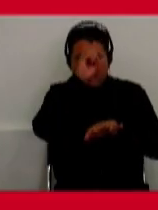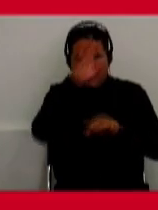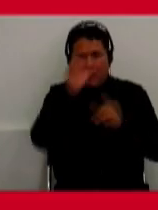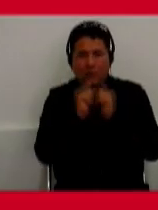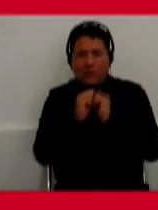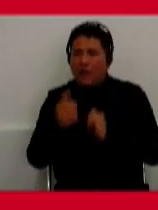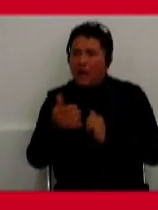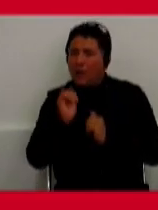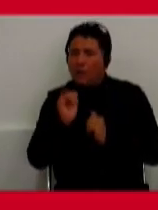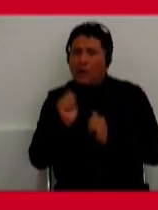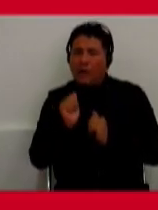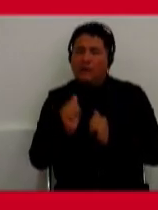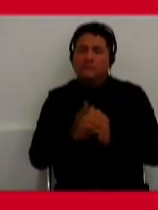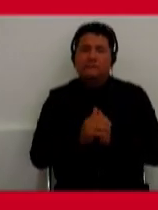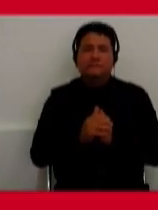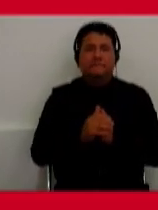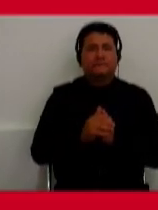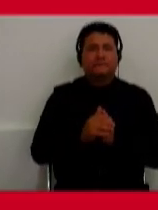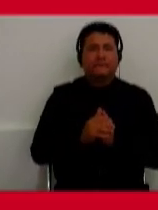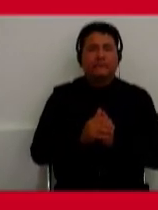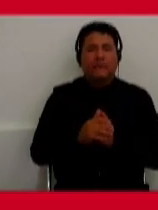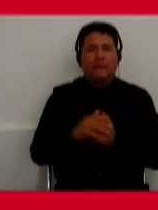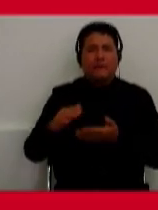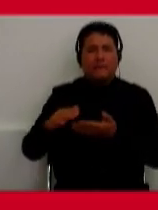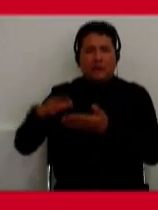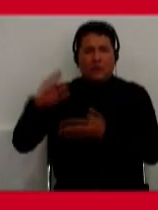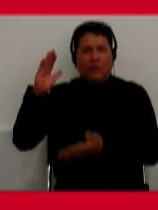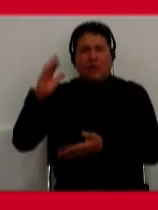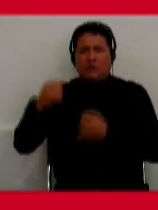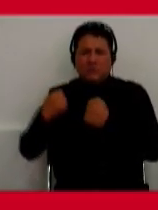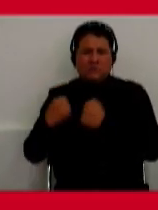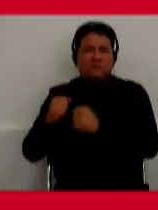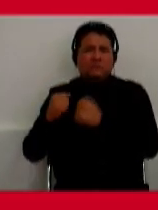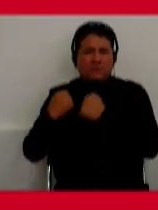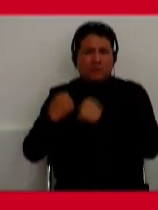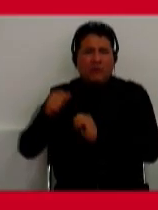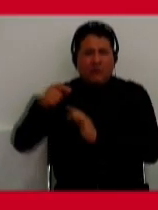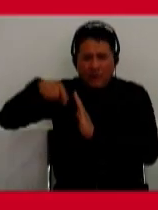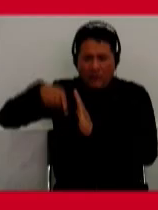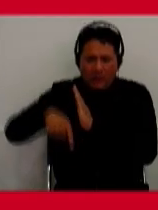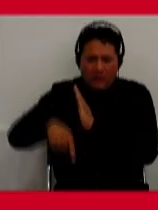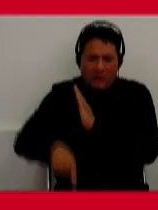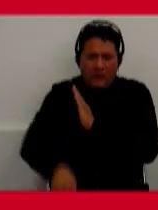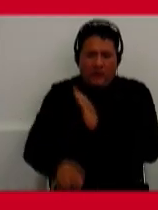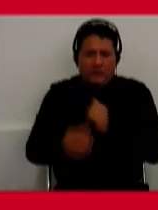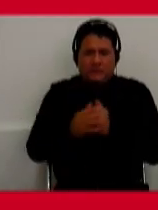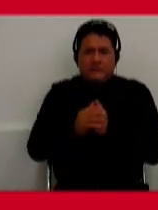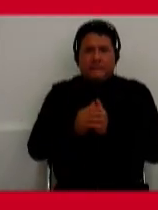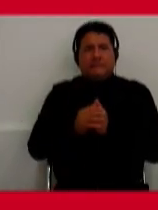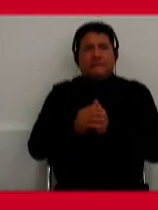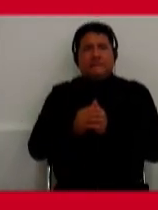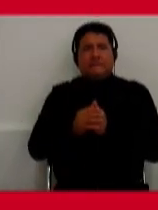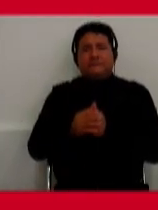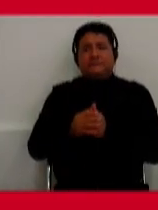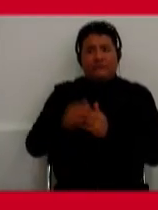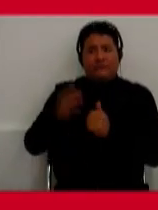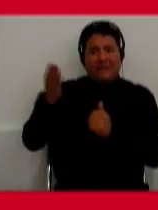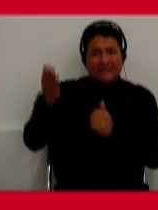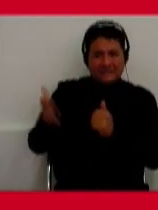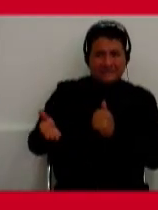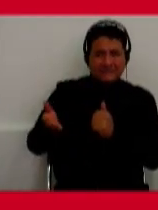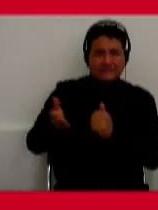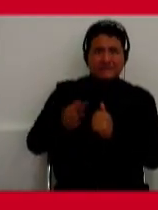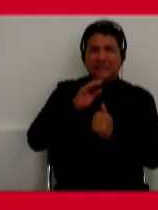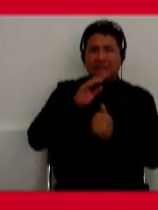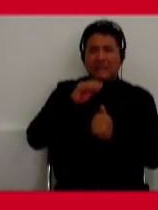de esfuerzos, mayores esfuerzos a profundidades, el cual también tiene que estar incorporado. Estos de aquí han